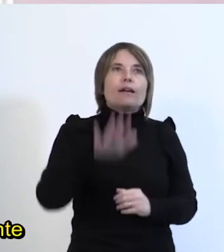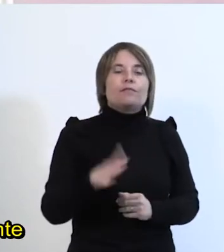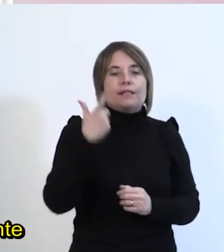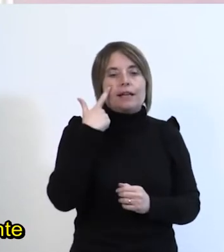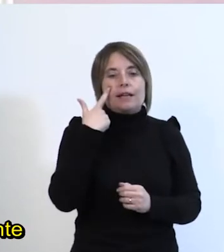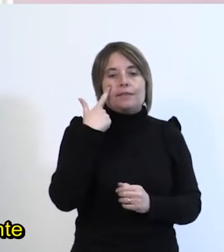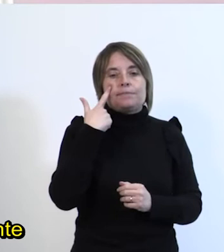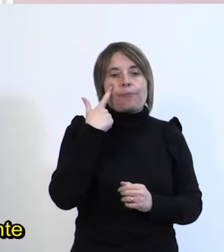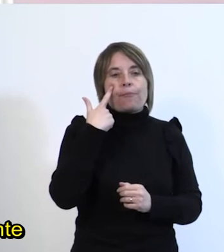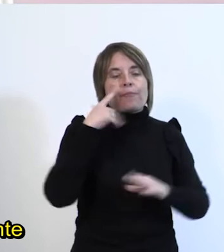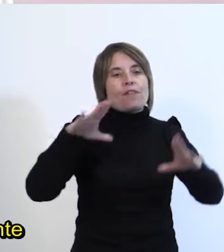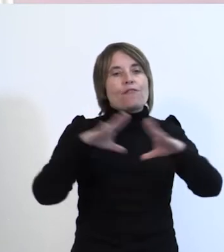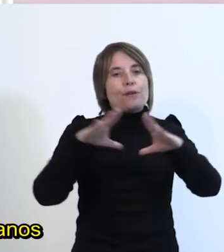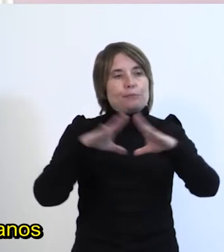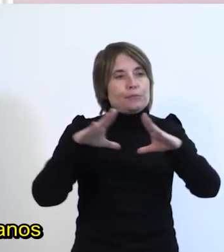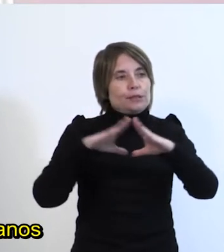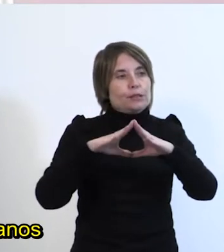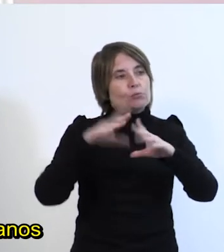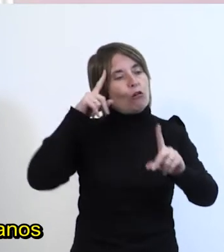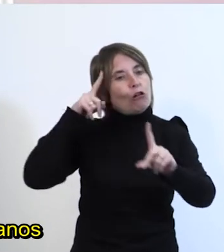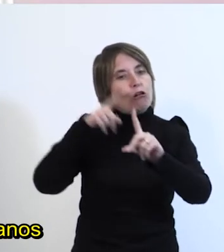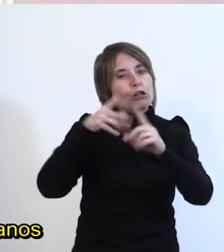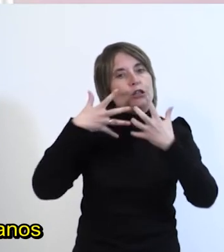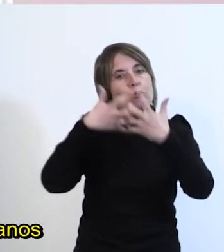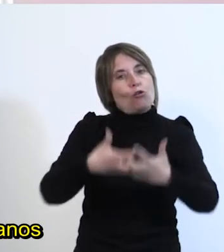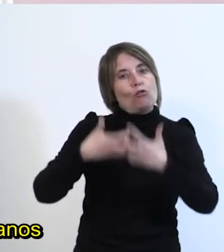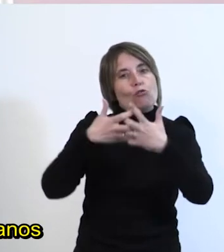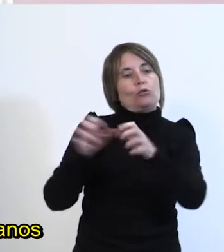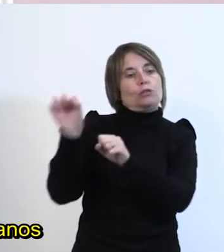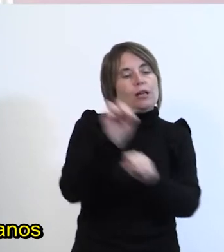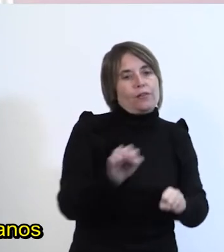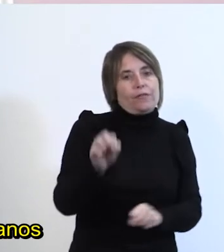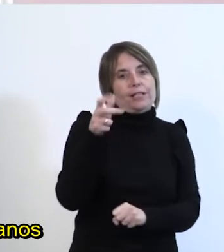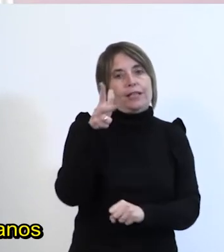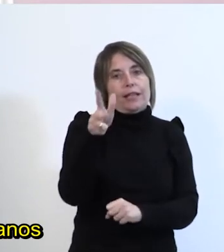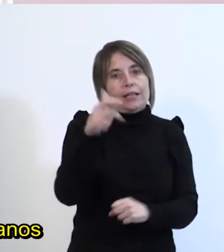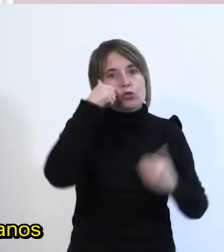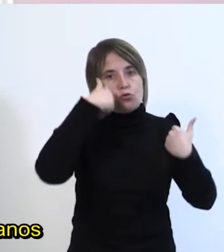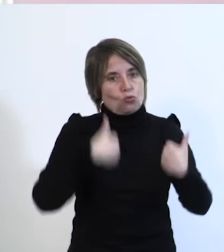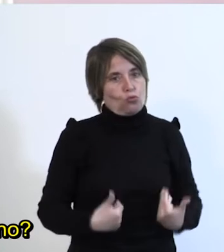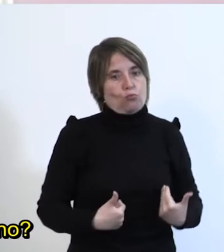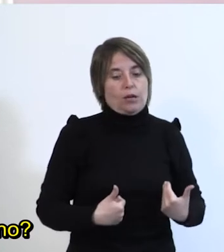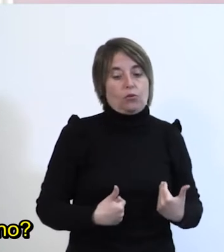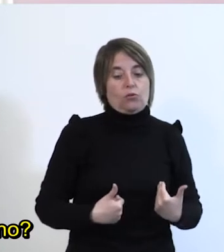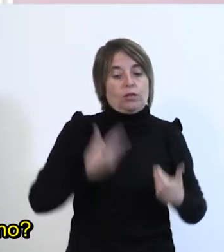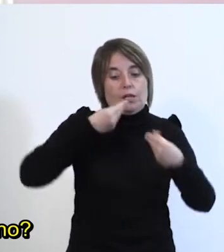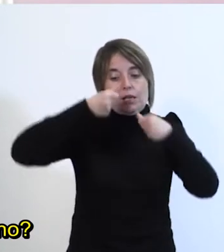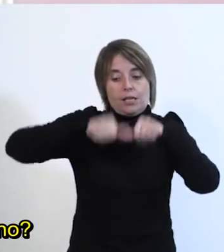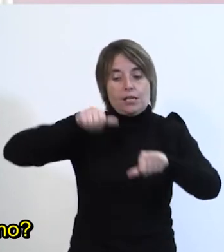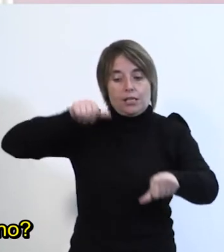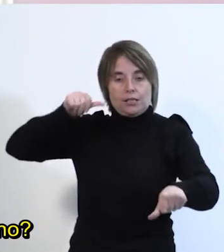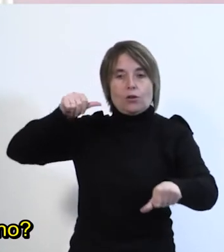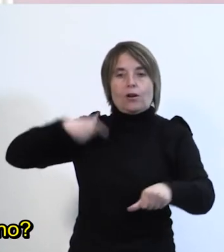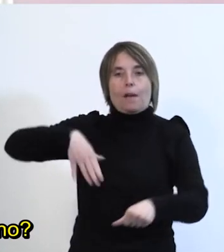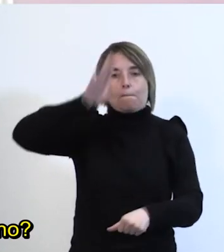Y al final, bueno, pues que el feminismo precisamente lo que tiene es una lucha por la defensa de los derechos humanos y que la historia nos ha